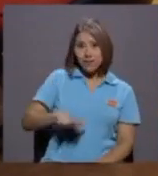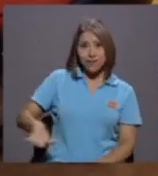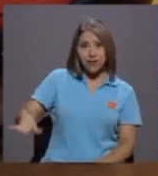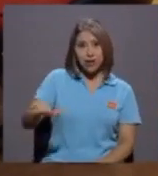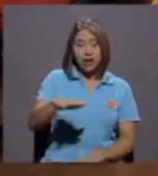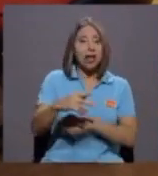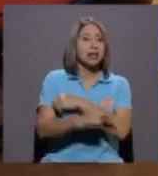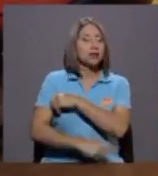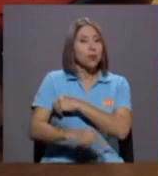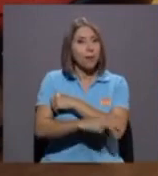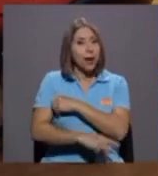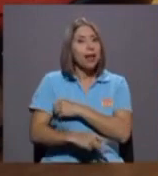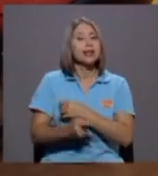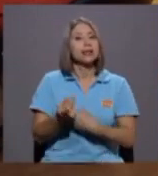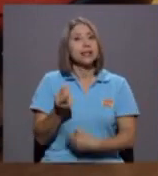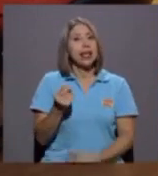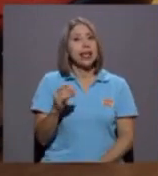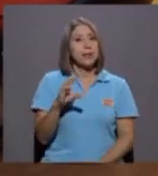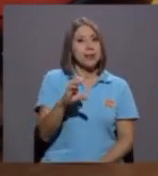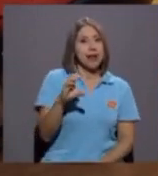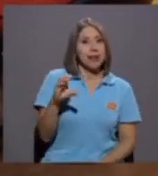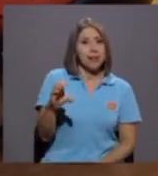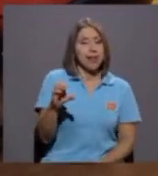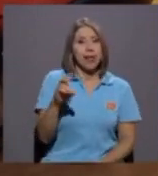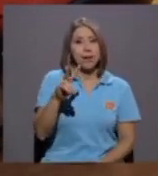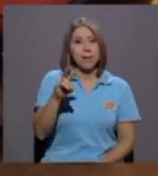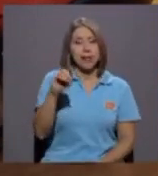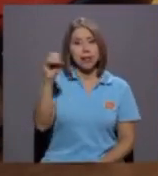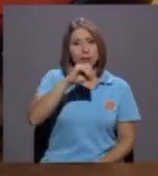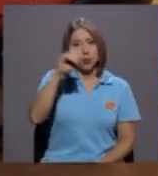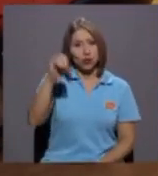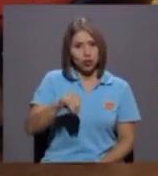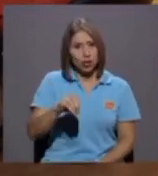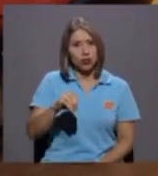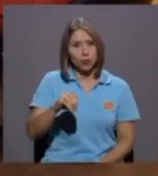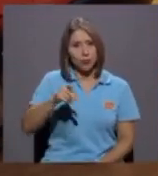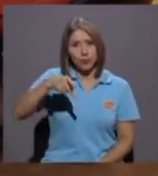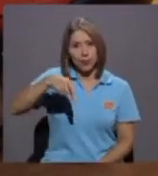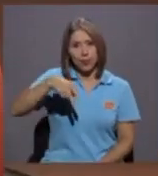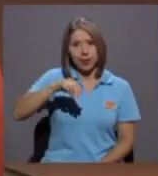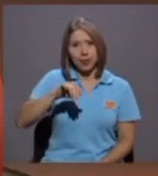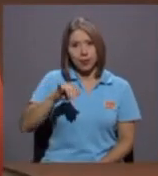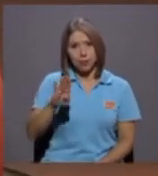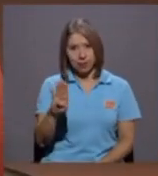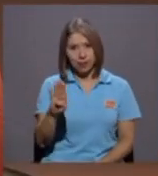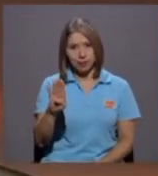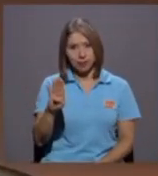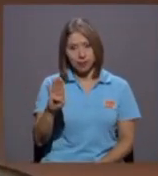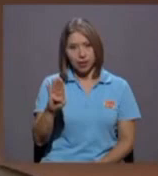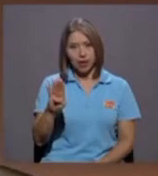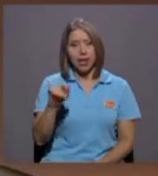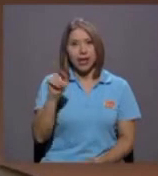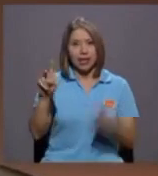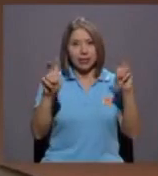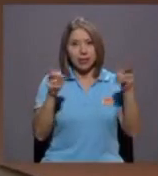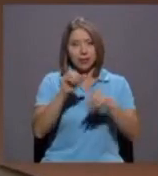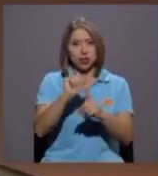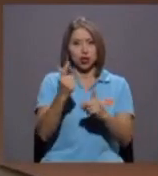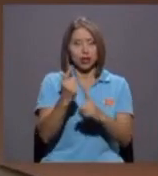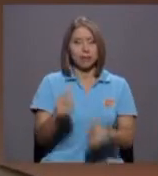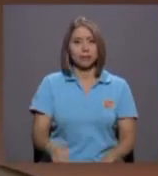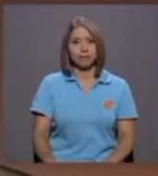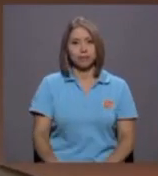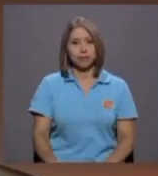invierte el 20% del Producto Interno Bruto en el tema social,